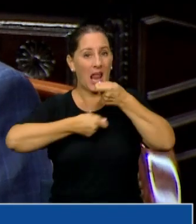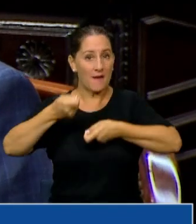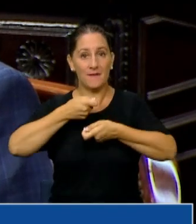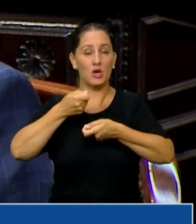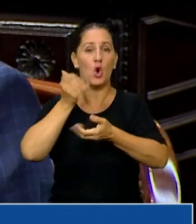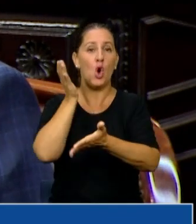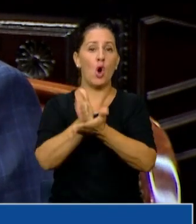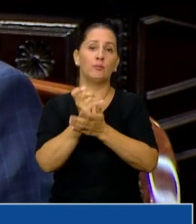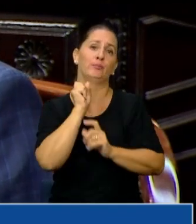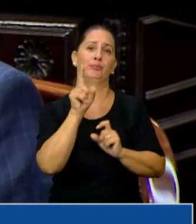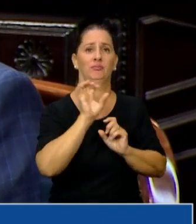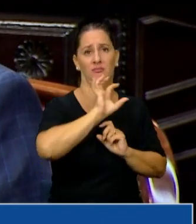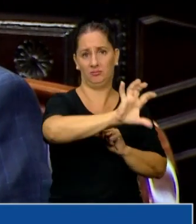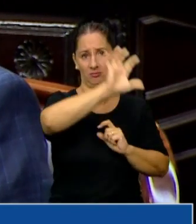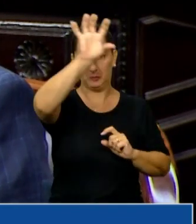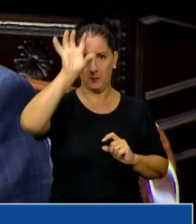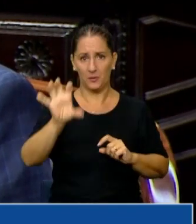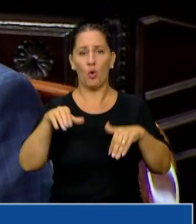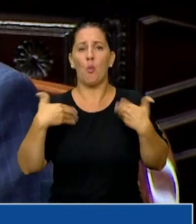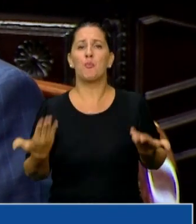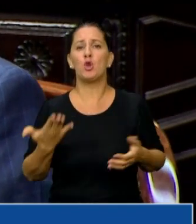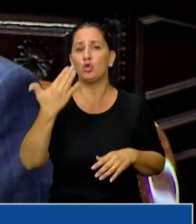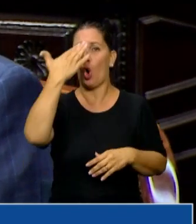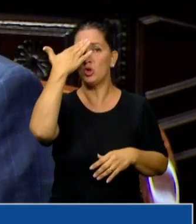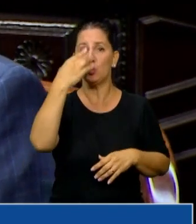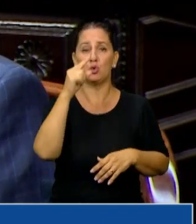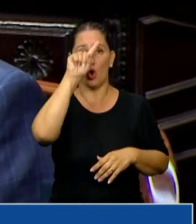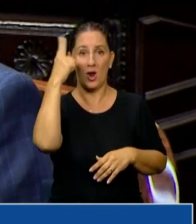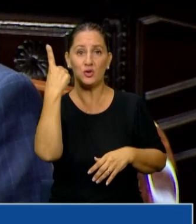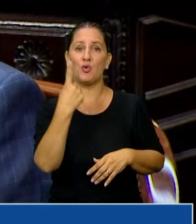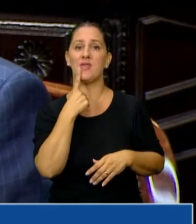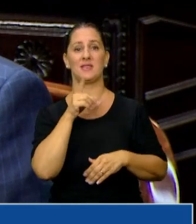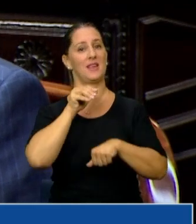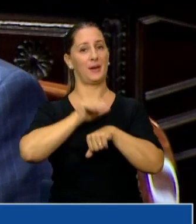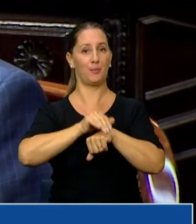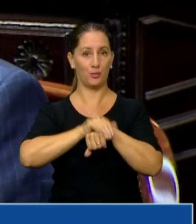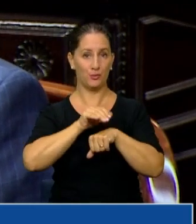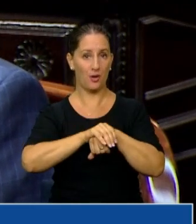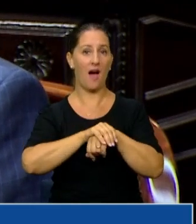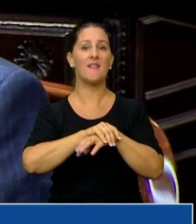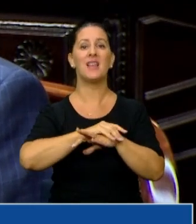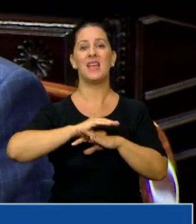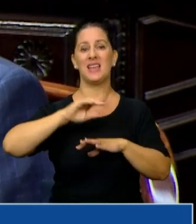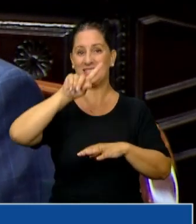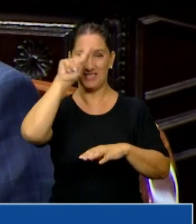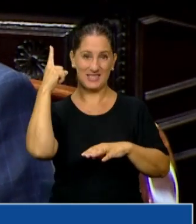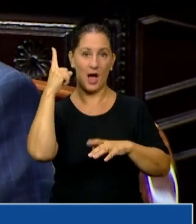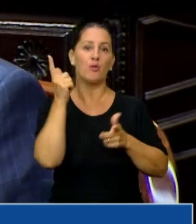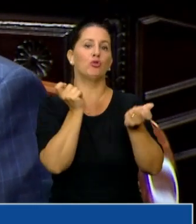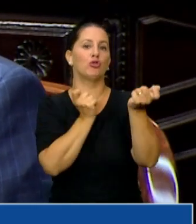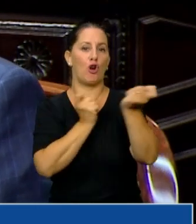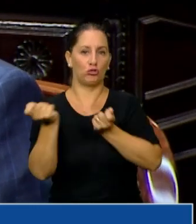son interjurisdiccionales, por eso la Constitución Nacional pone a cargo del Estado federal su